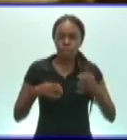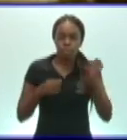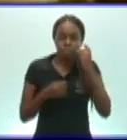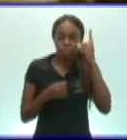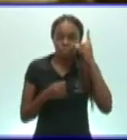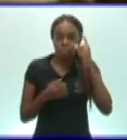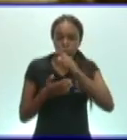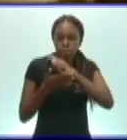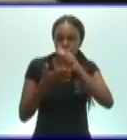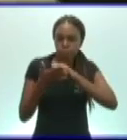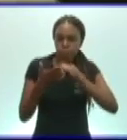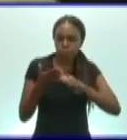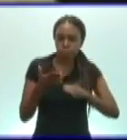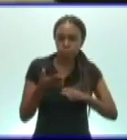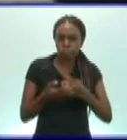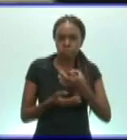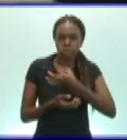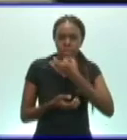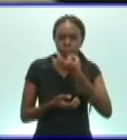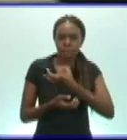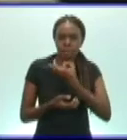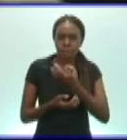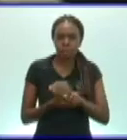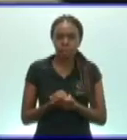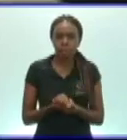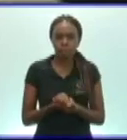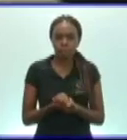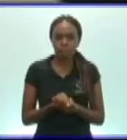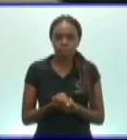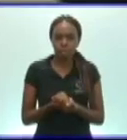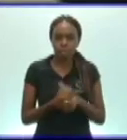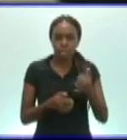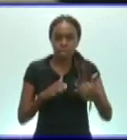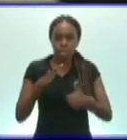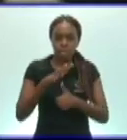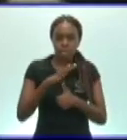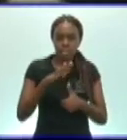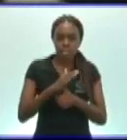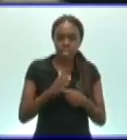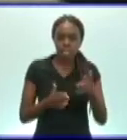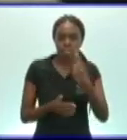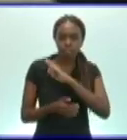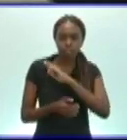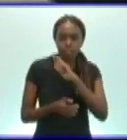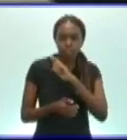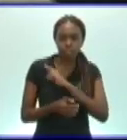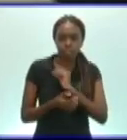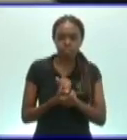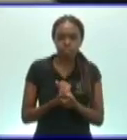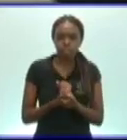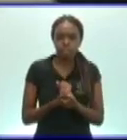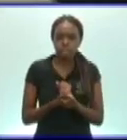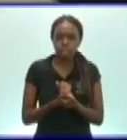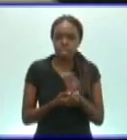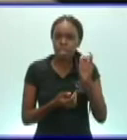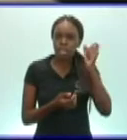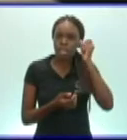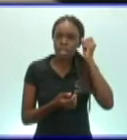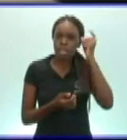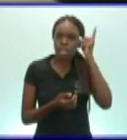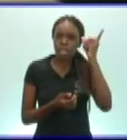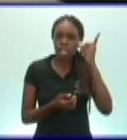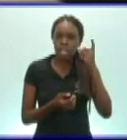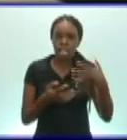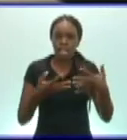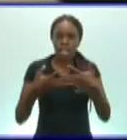interlocutor. El sucesor legal era el vicepresidente de la República, que era Aguilera, que estaba en misiones en Nueva